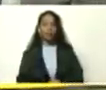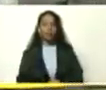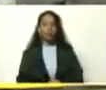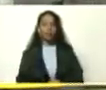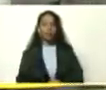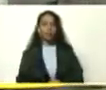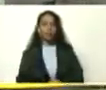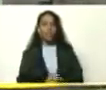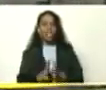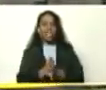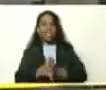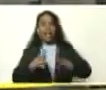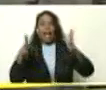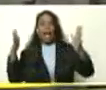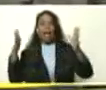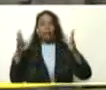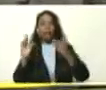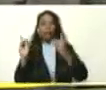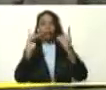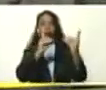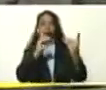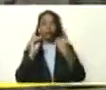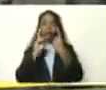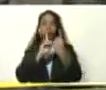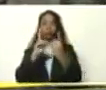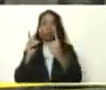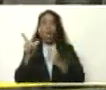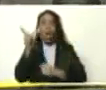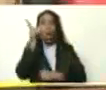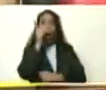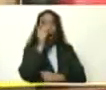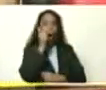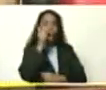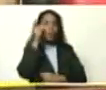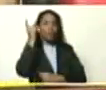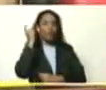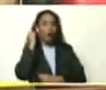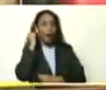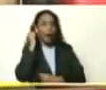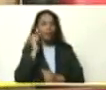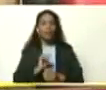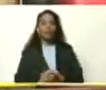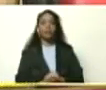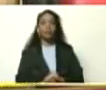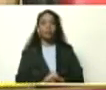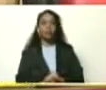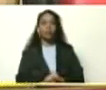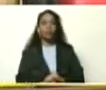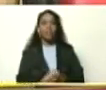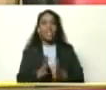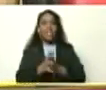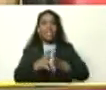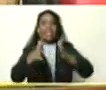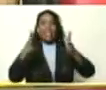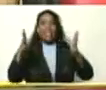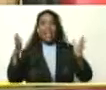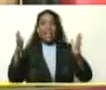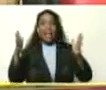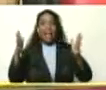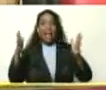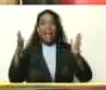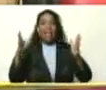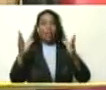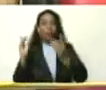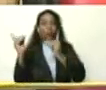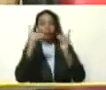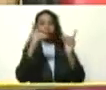Un gran diálogo de hombres y mujeres. Un gran diálogo de la humanidad para la